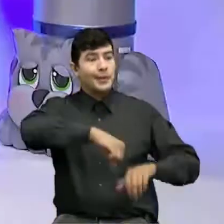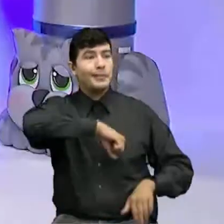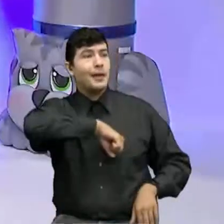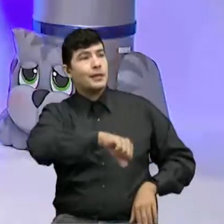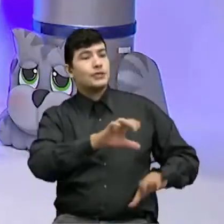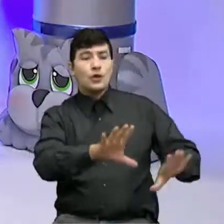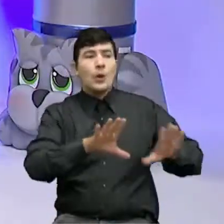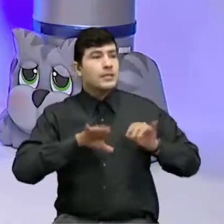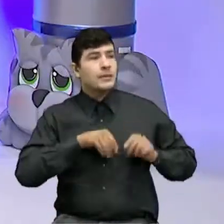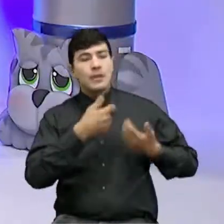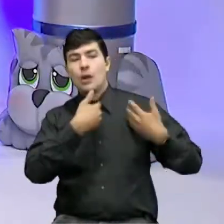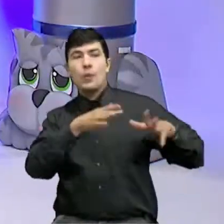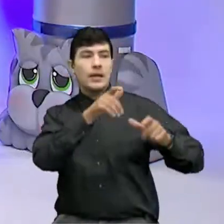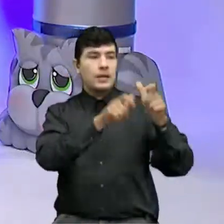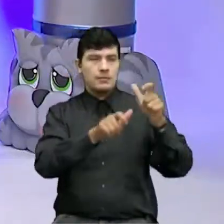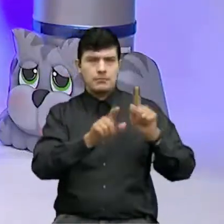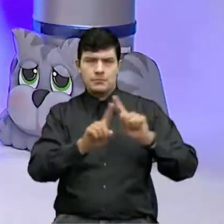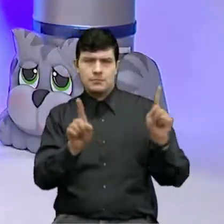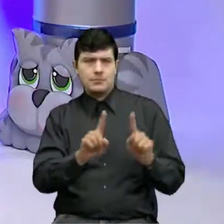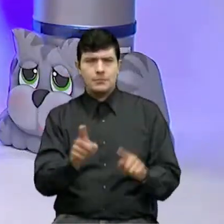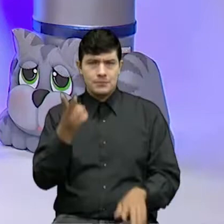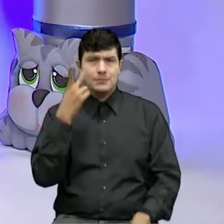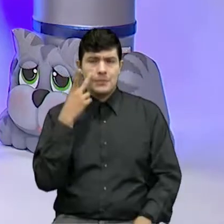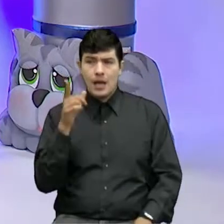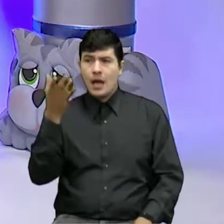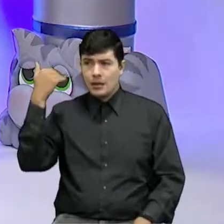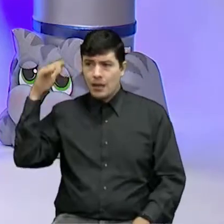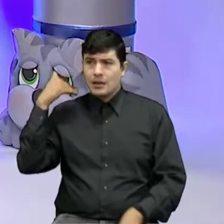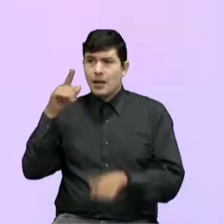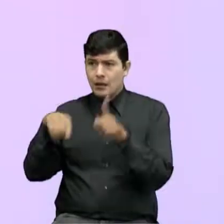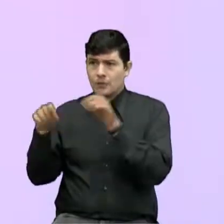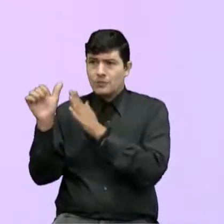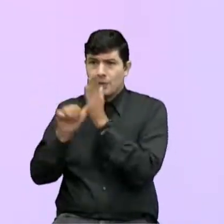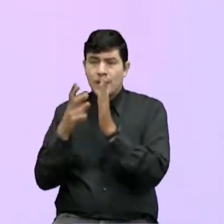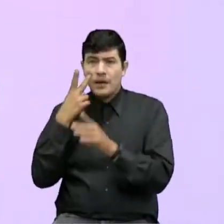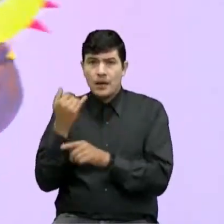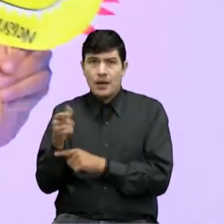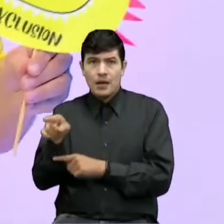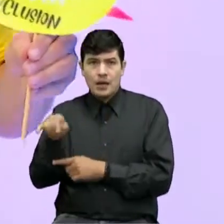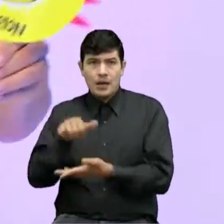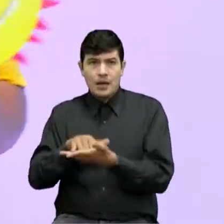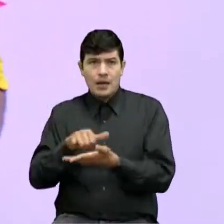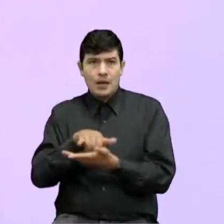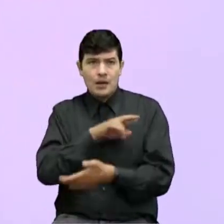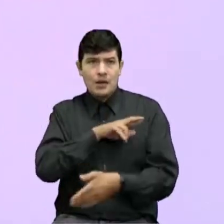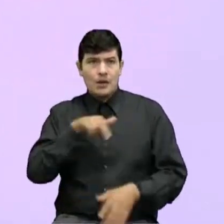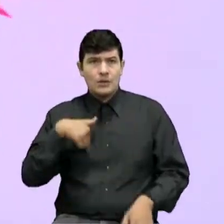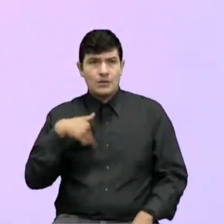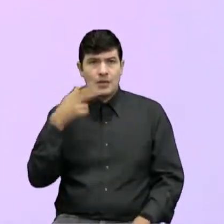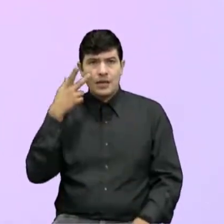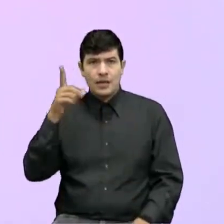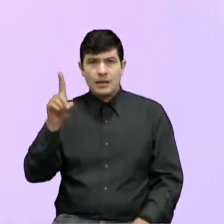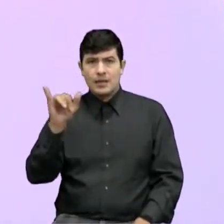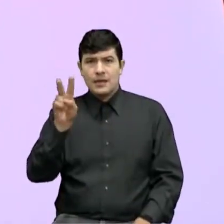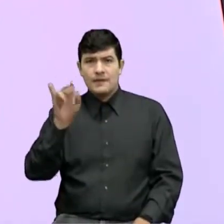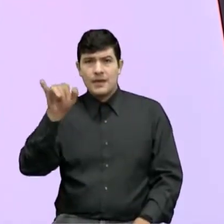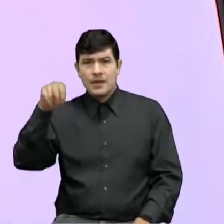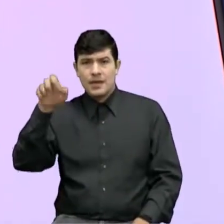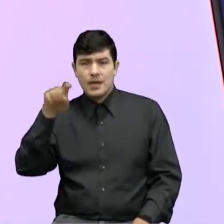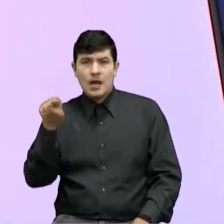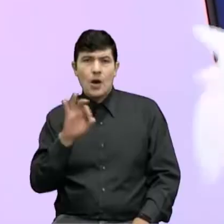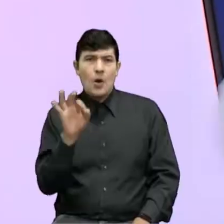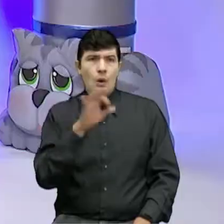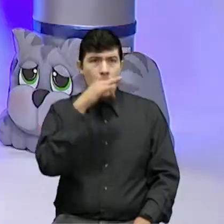admisión. Correcto, incluso esto lo hemos visto hasta en series. Hace unos años fue muy famosa una serie de que somos las divinas y que no sé qué, las niñas bonitas que se la